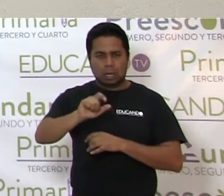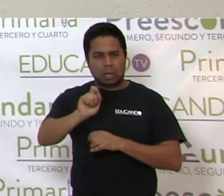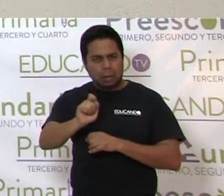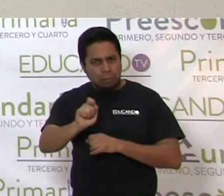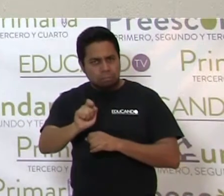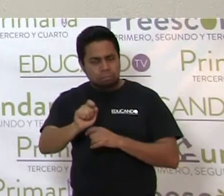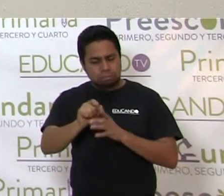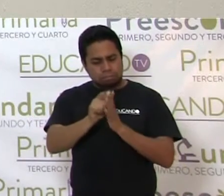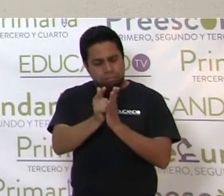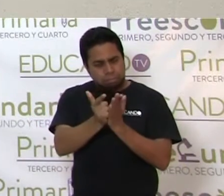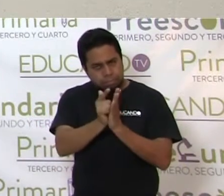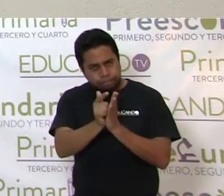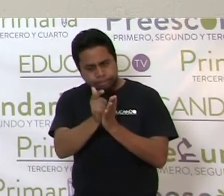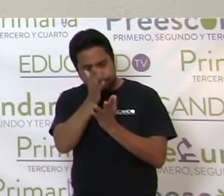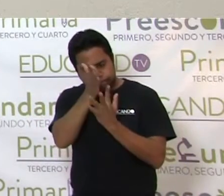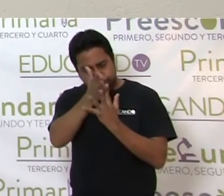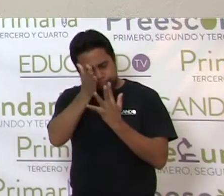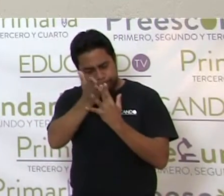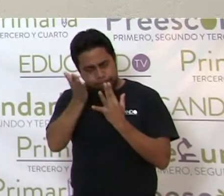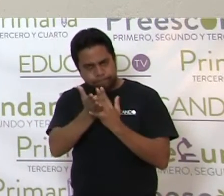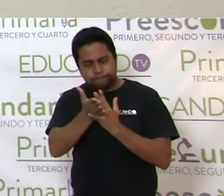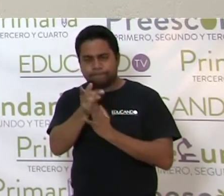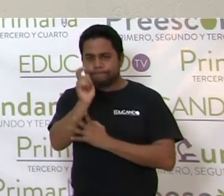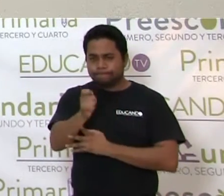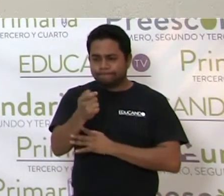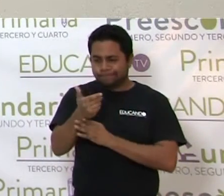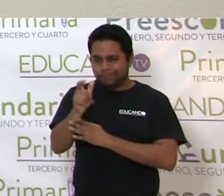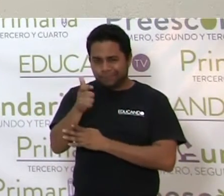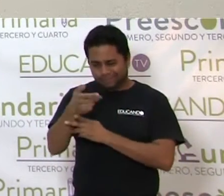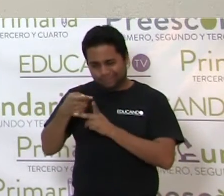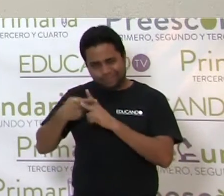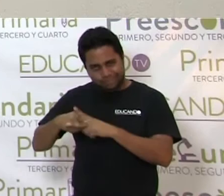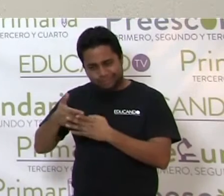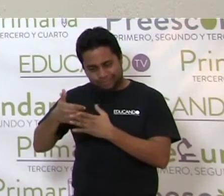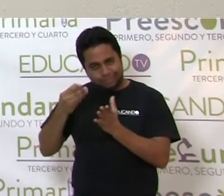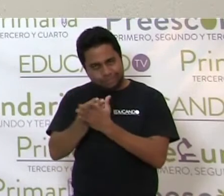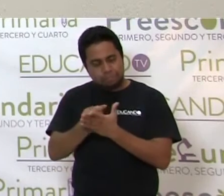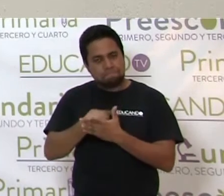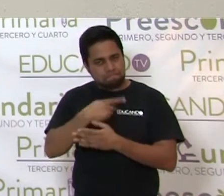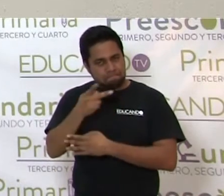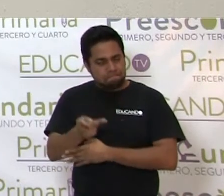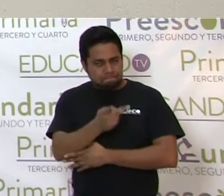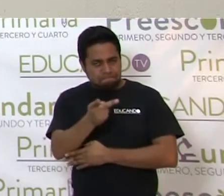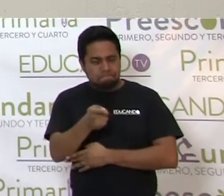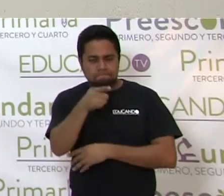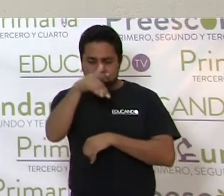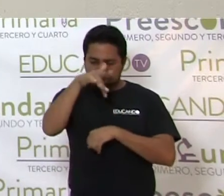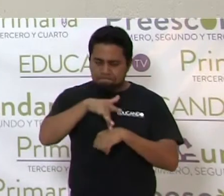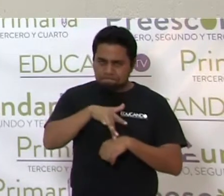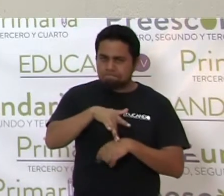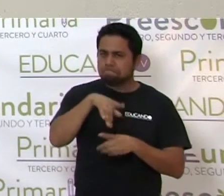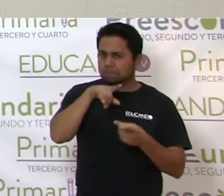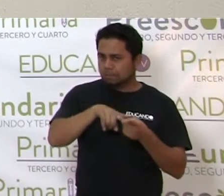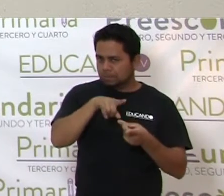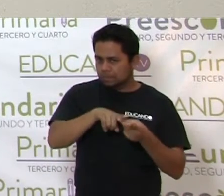una antología? Les preguntaba yo al inicio del programa. ¿En dónde han leído una?